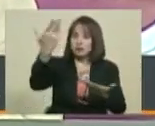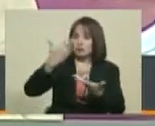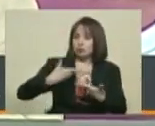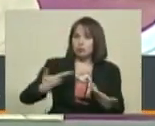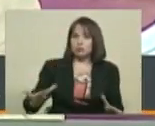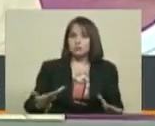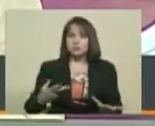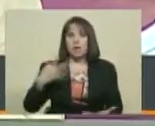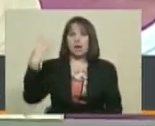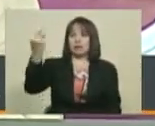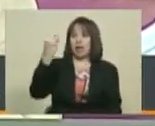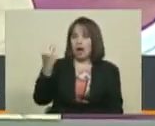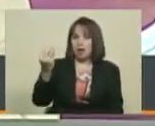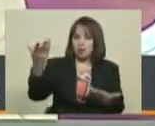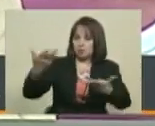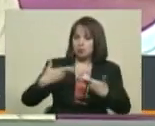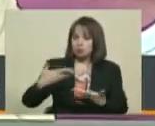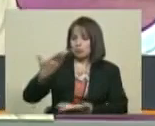Italia,